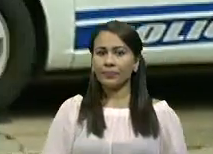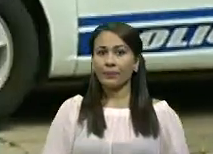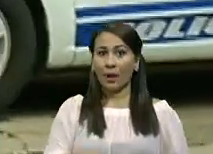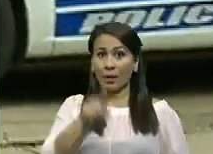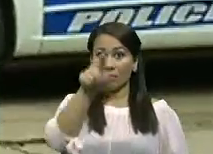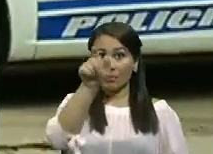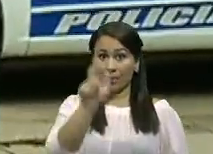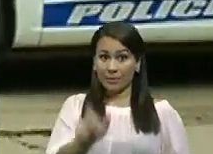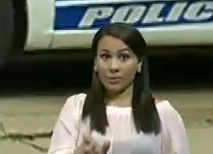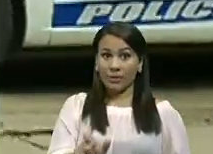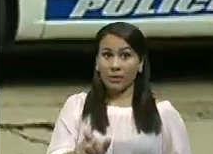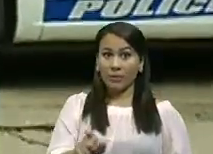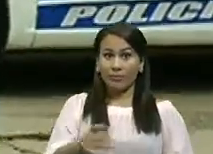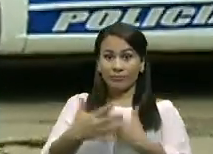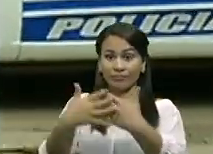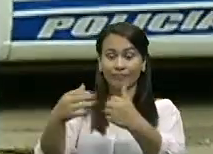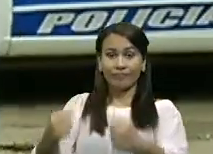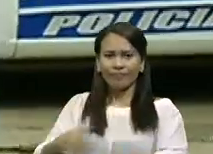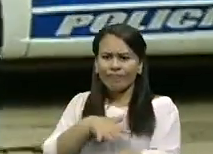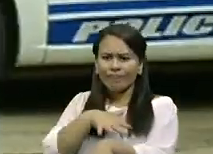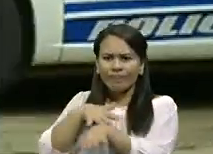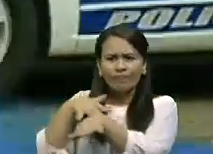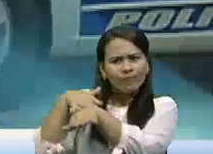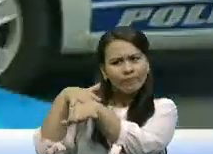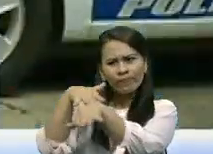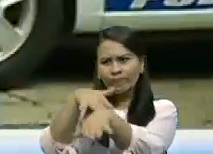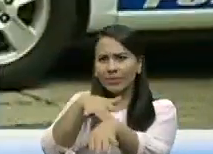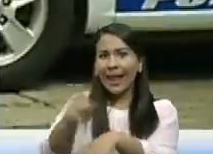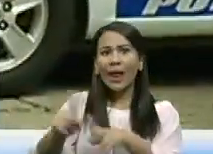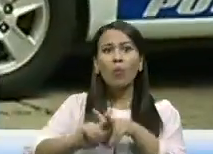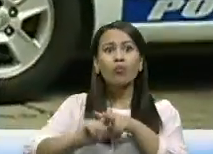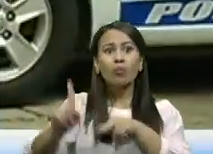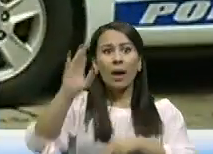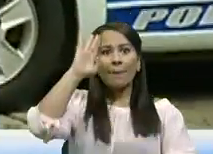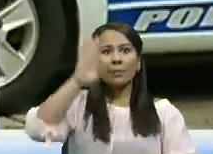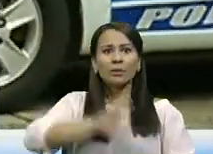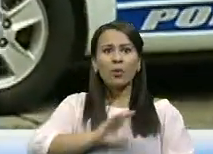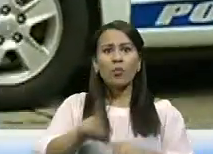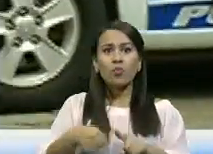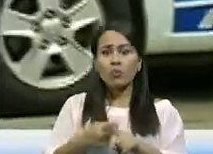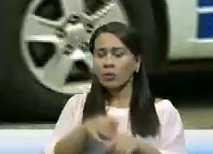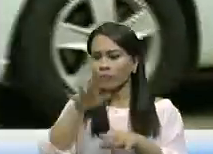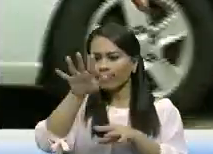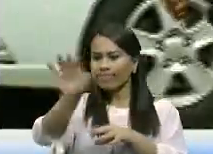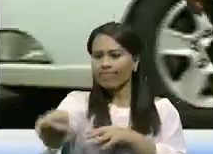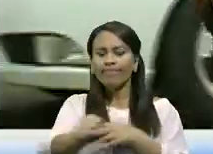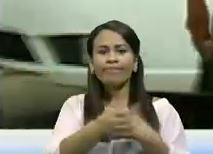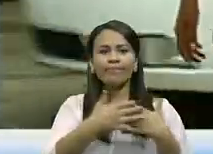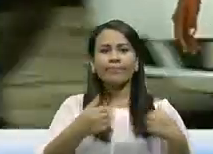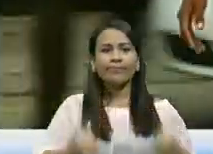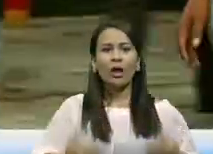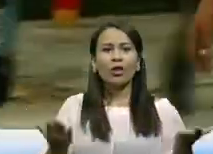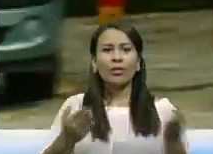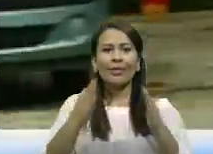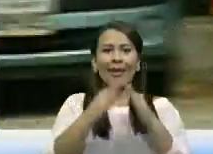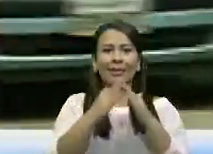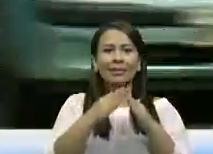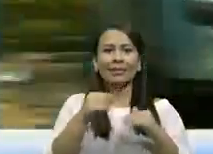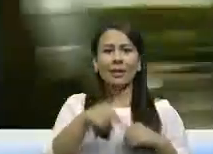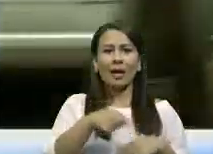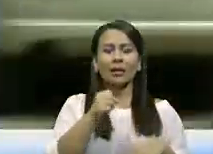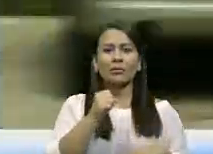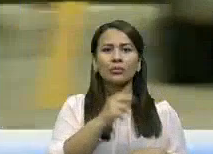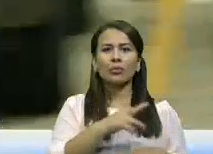Este sujeto, capturado tras una persecución, huía de la policía cuando ésta llegó a un domicilio en el Cristo del Consuelo